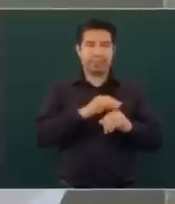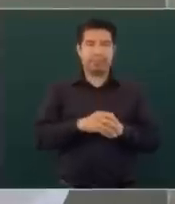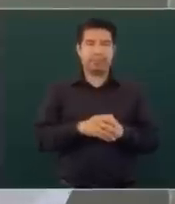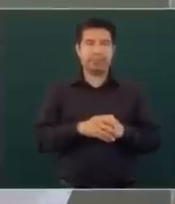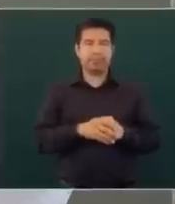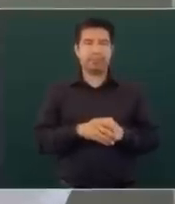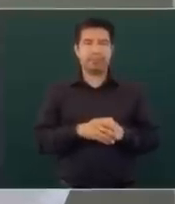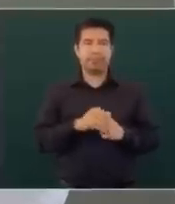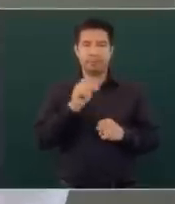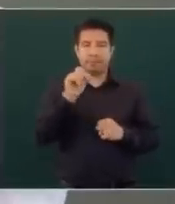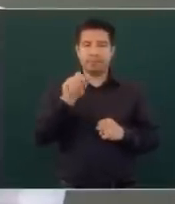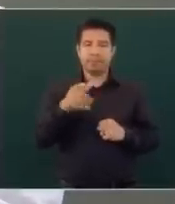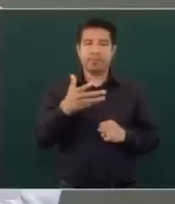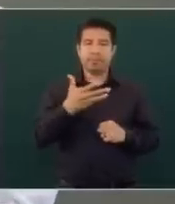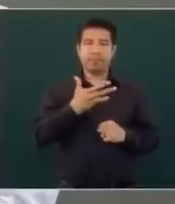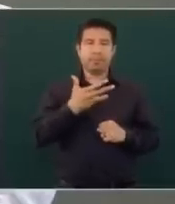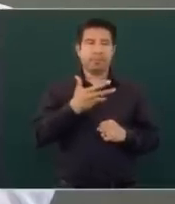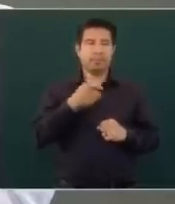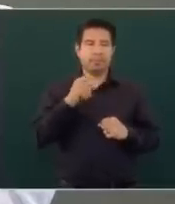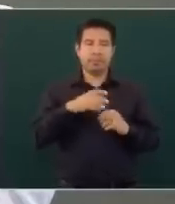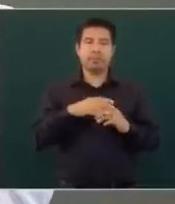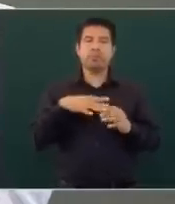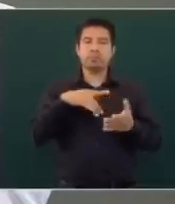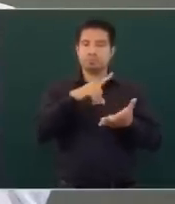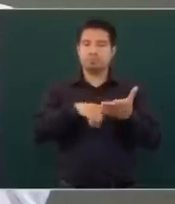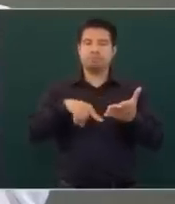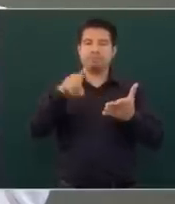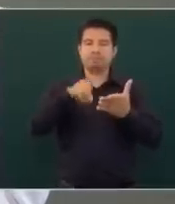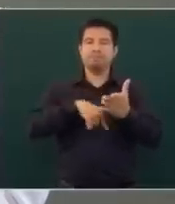de que iban a anular